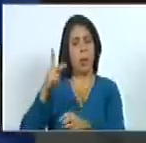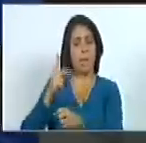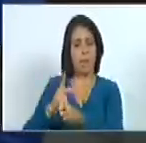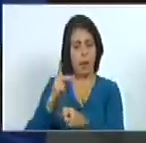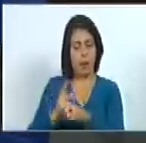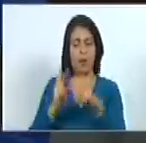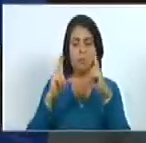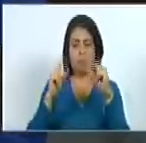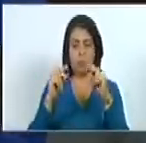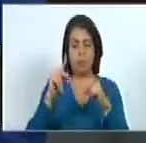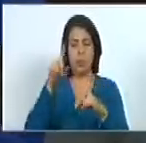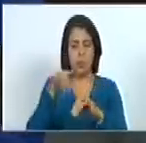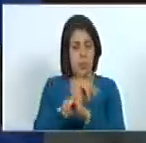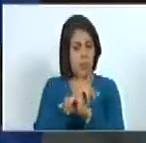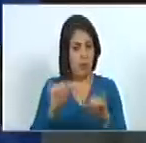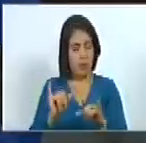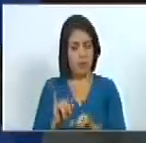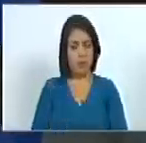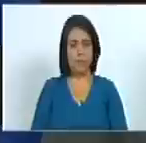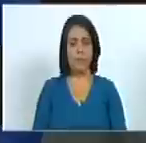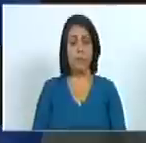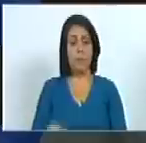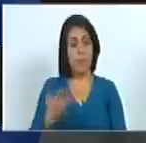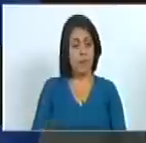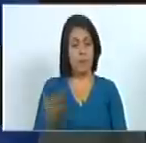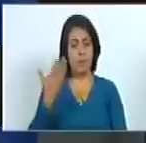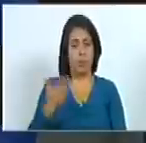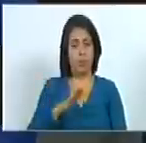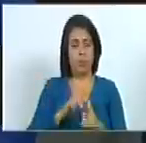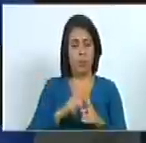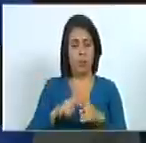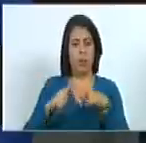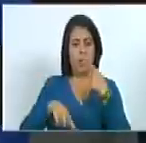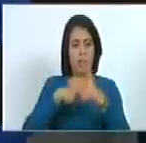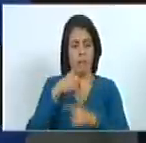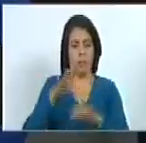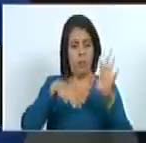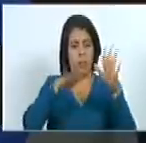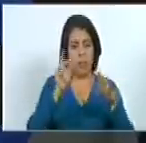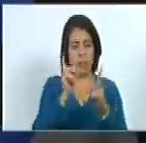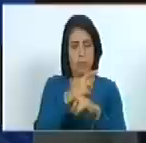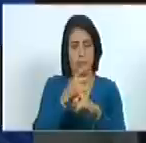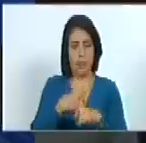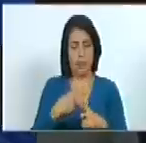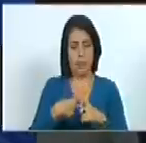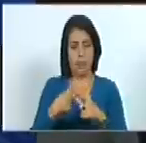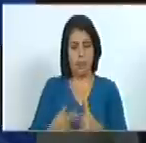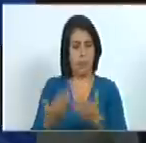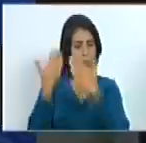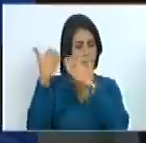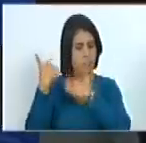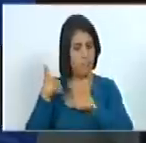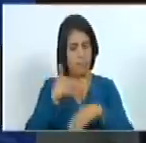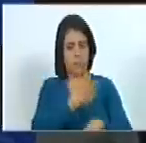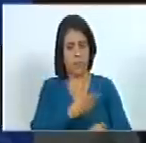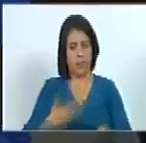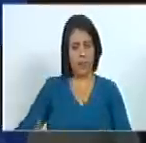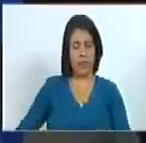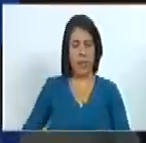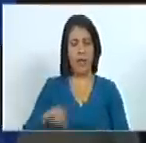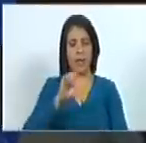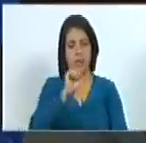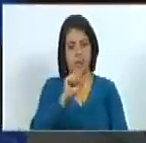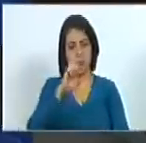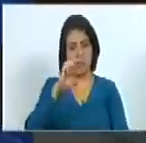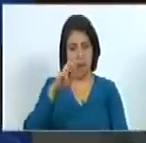han conversado. Es inminente que luego del 15 de agosto, que es la toma de posesión del